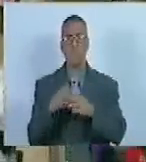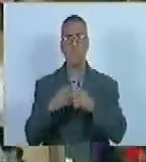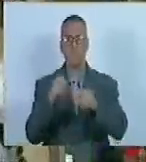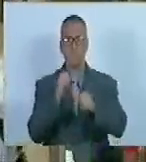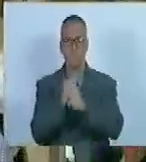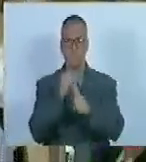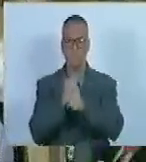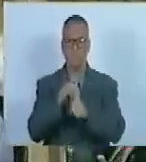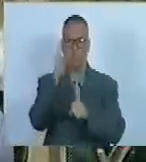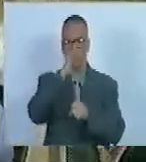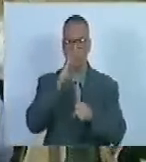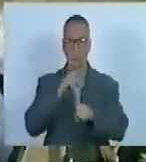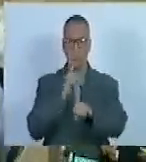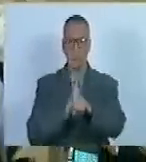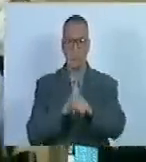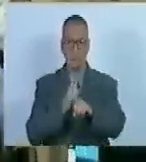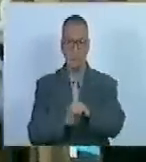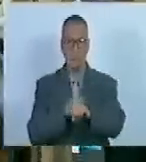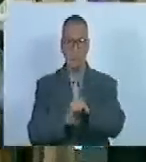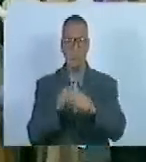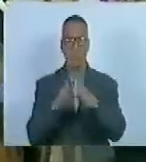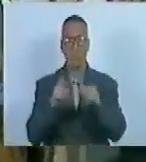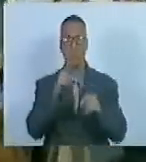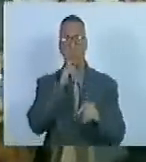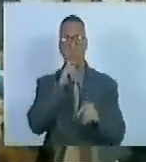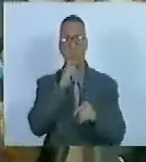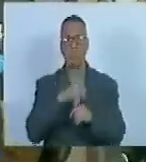desempeñar en Brasil en tiempos muy difíciles,